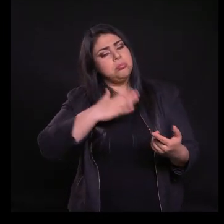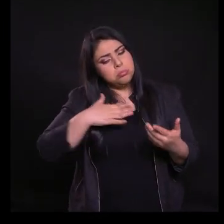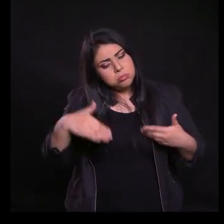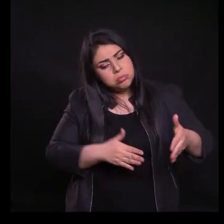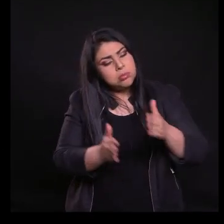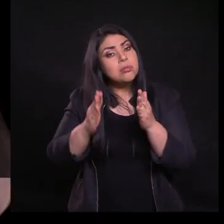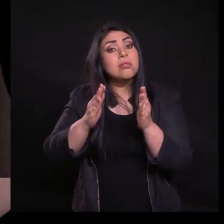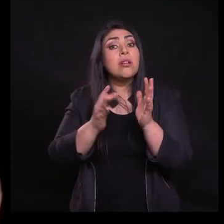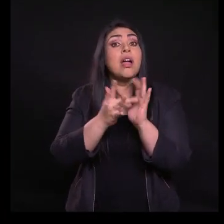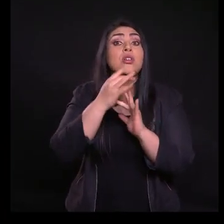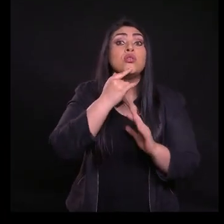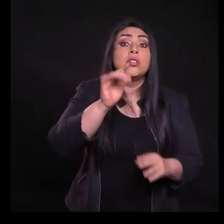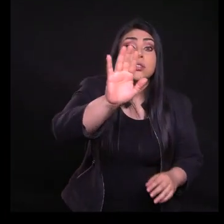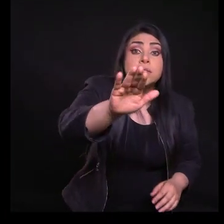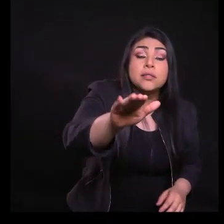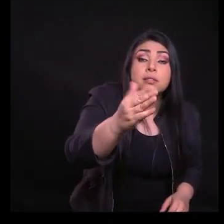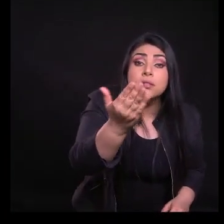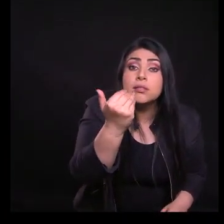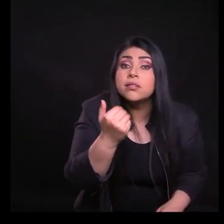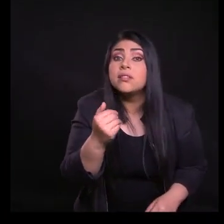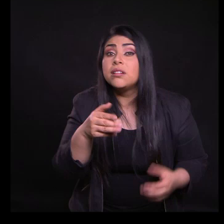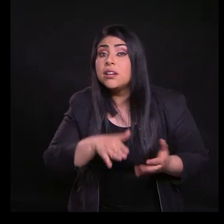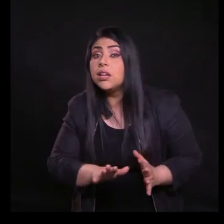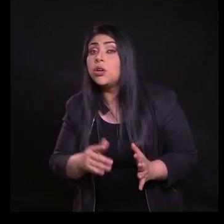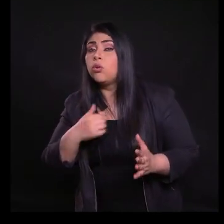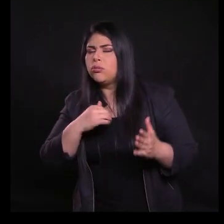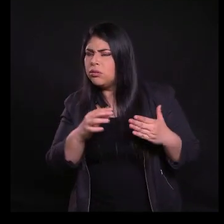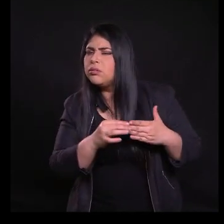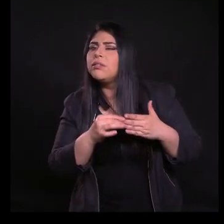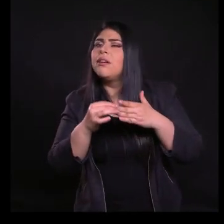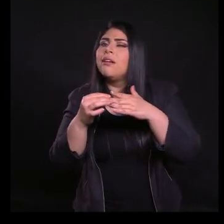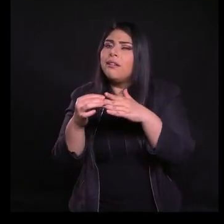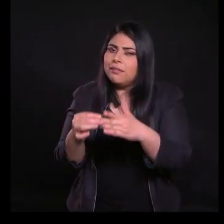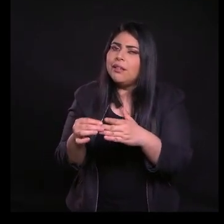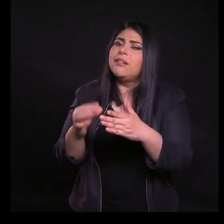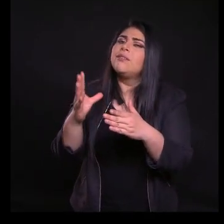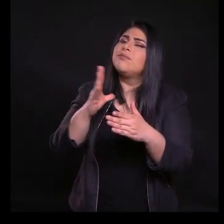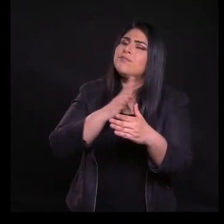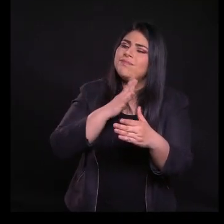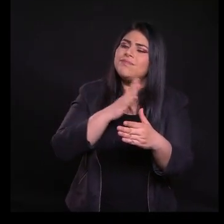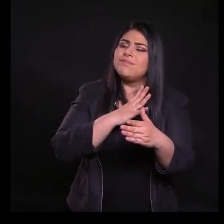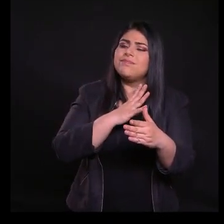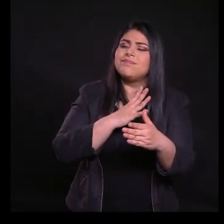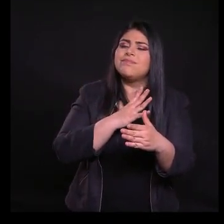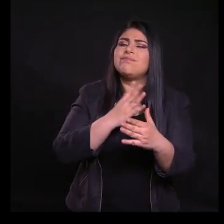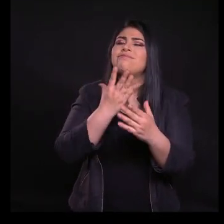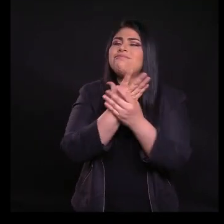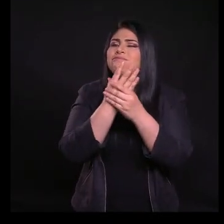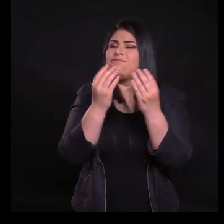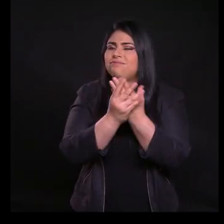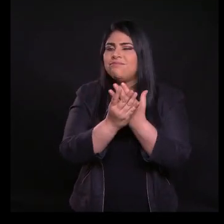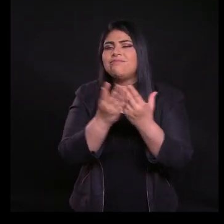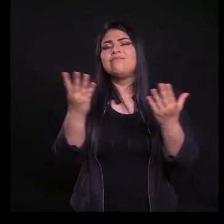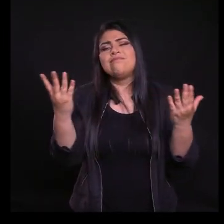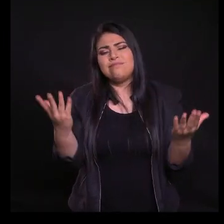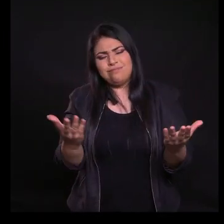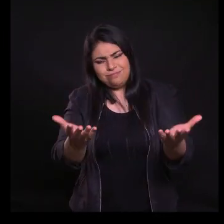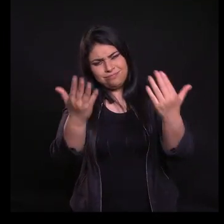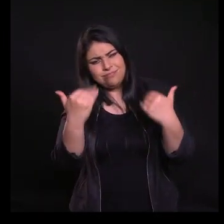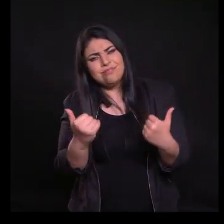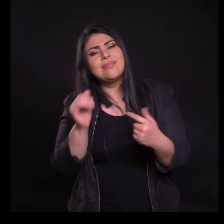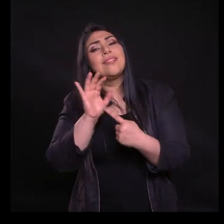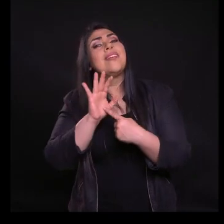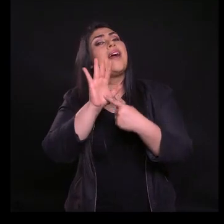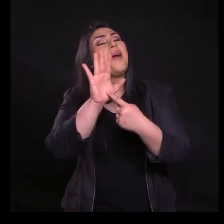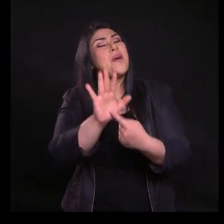noche hijo la dirección que has estado buscando yo la tengo acá en mis manos para poder mostrar tela